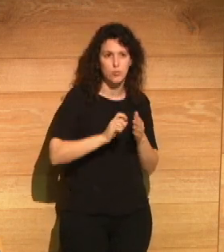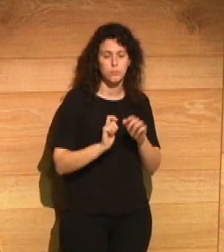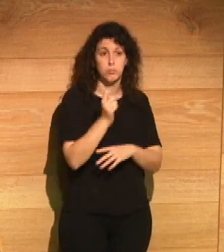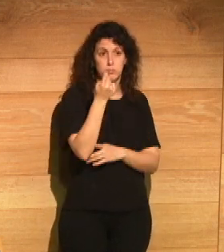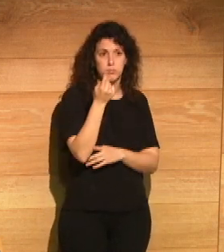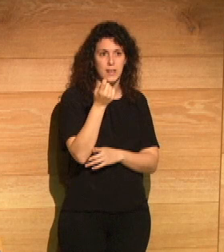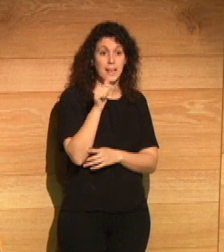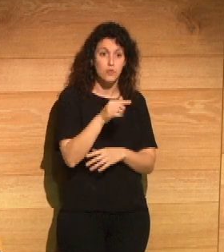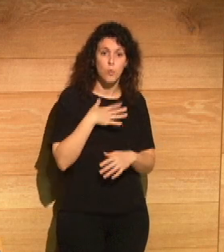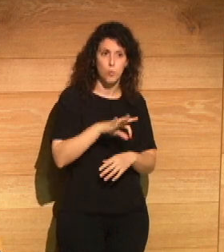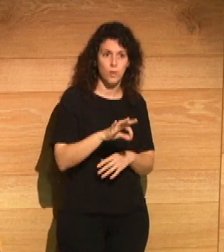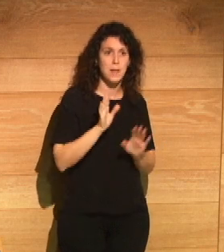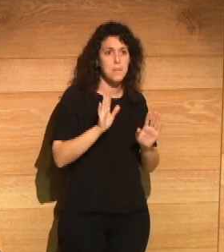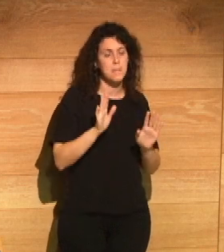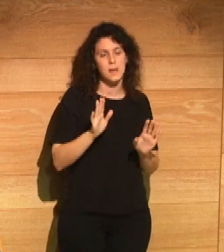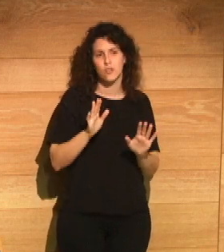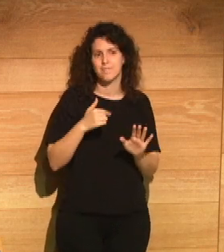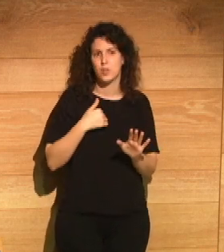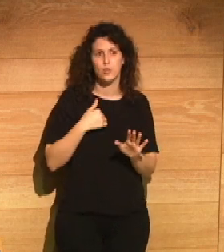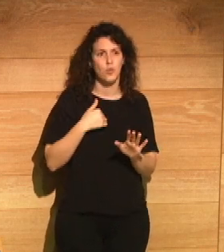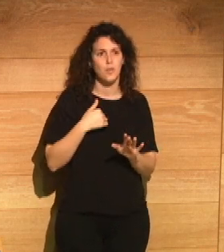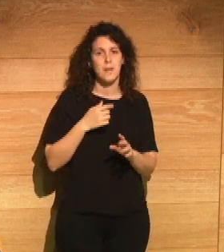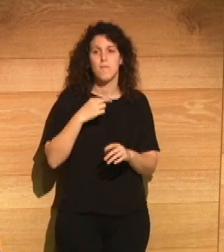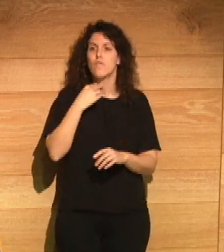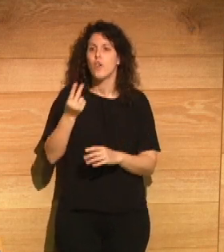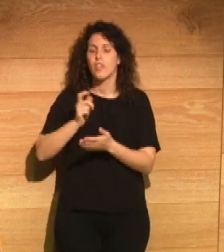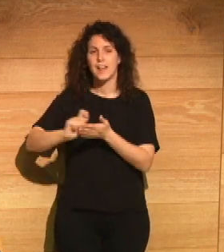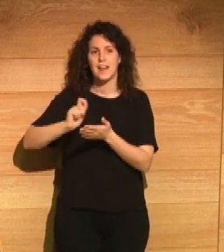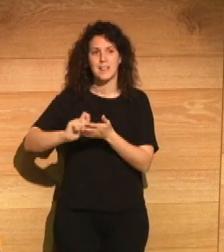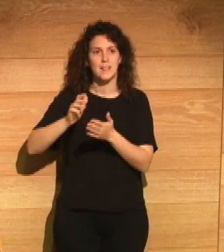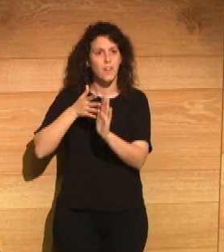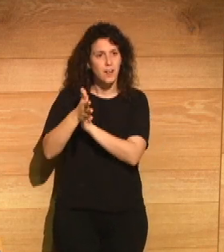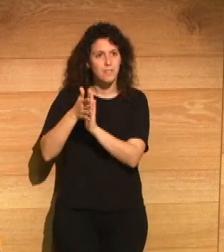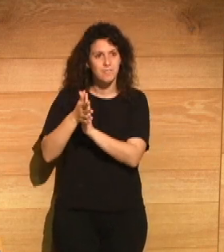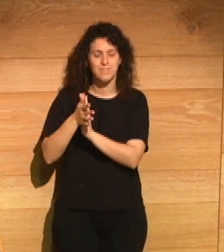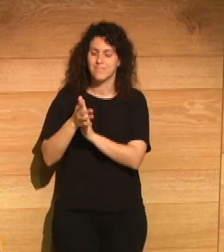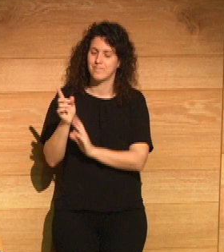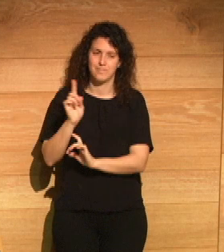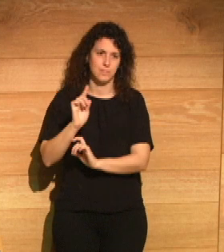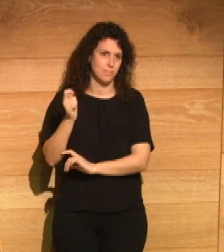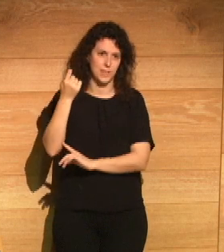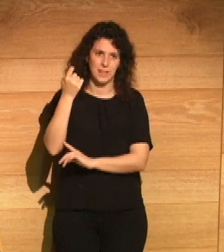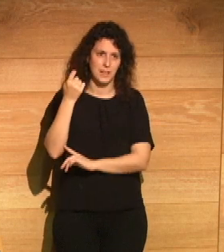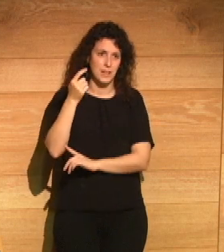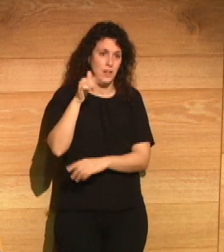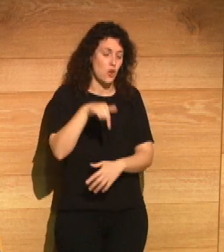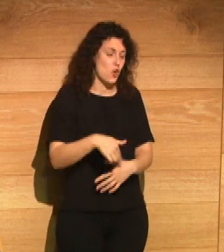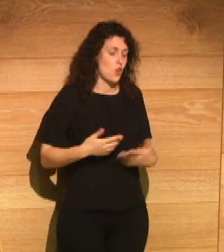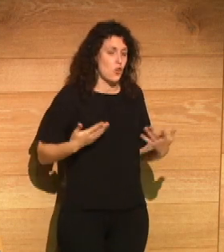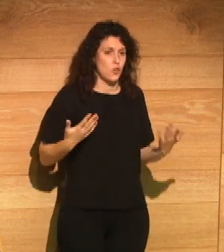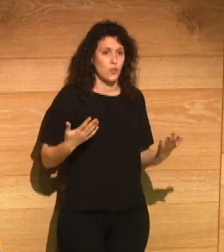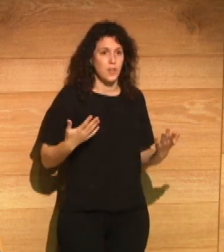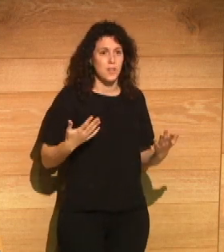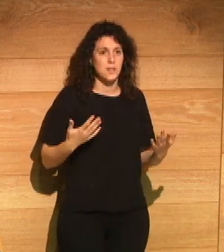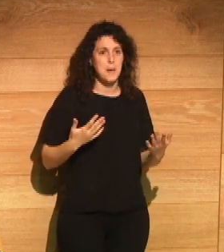pude hacer, pero no conseguí hacer la voz narrativa. El tono tampoco se me daba, y entonces después